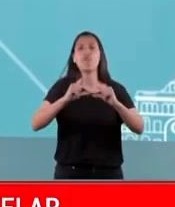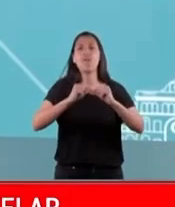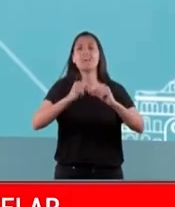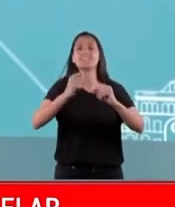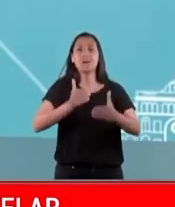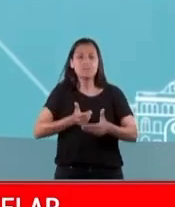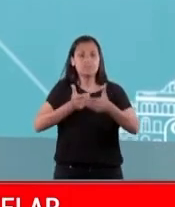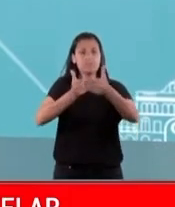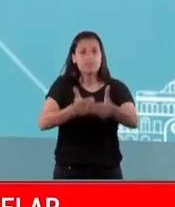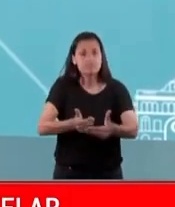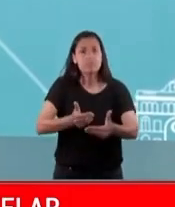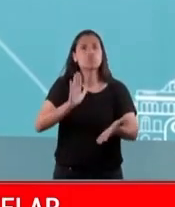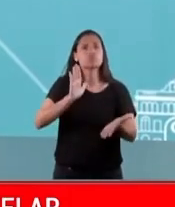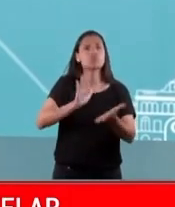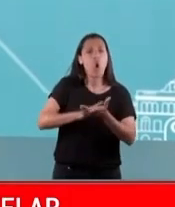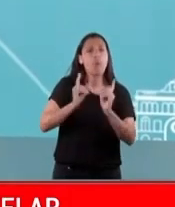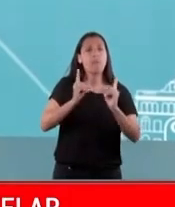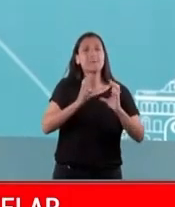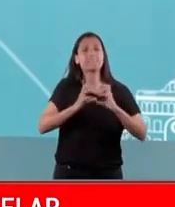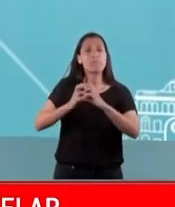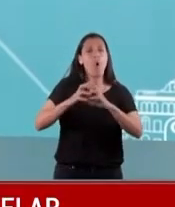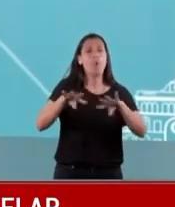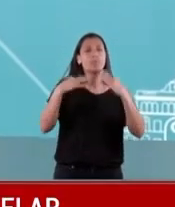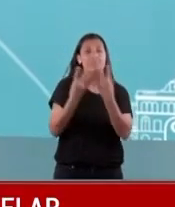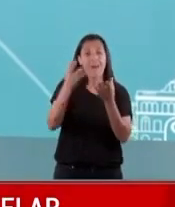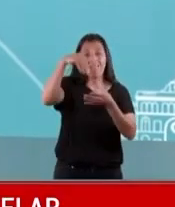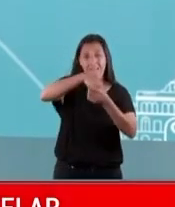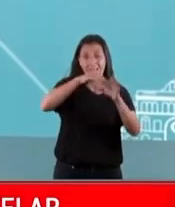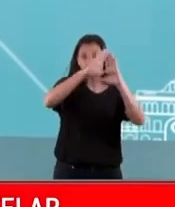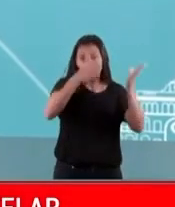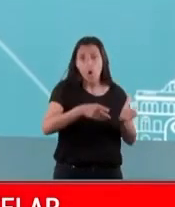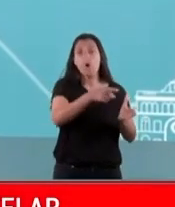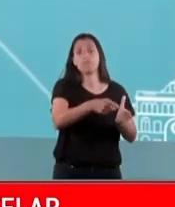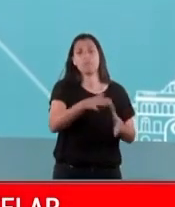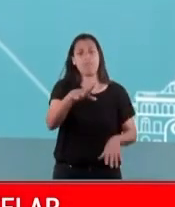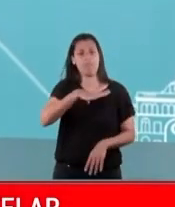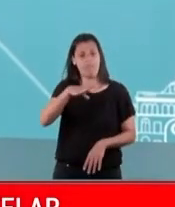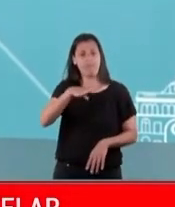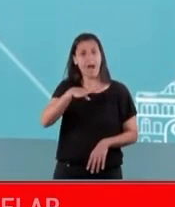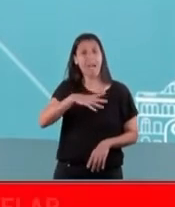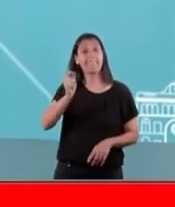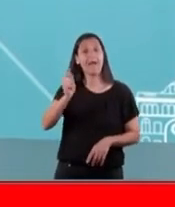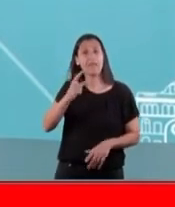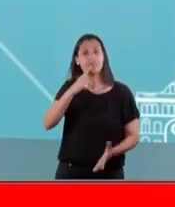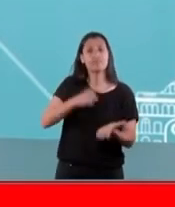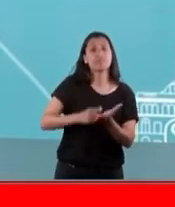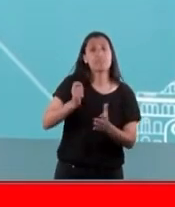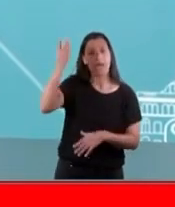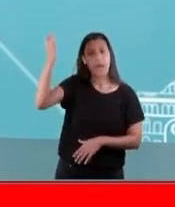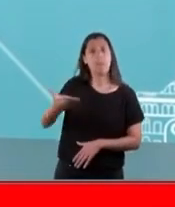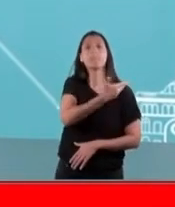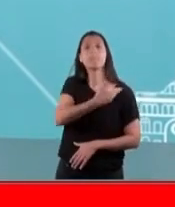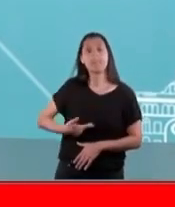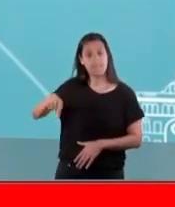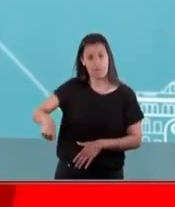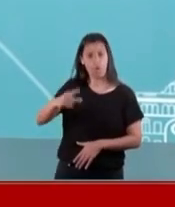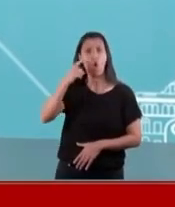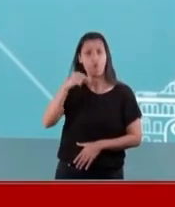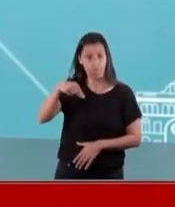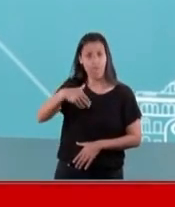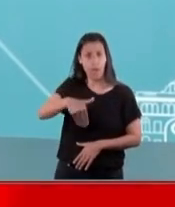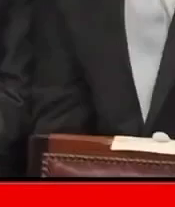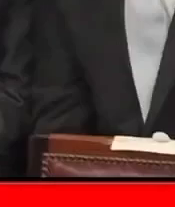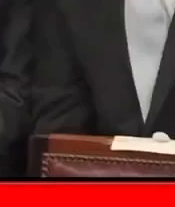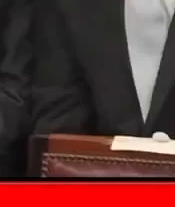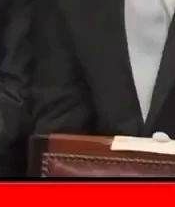sí extraoficialmente hay mucho malestar. Y sobre todo también llama la atención porque también en la misma oposición